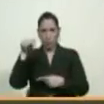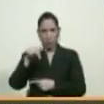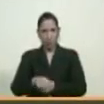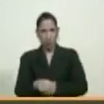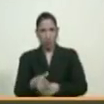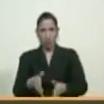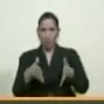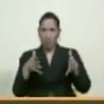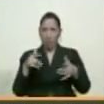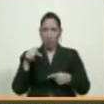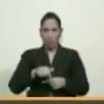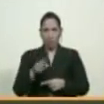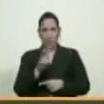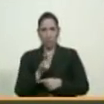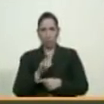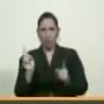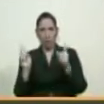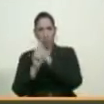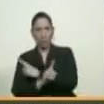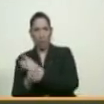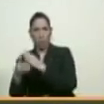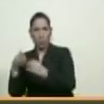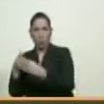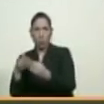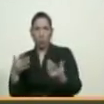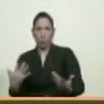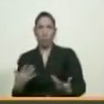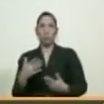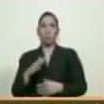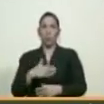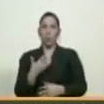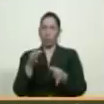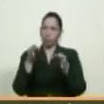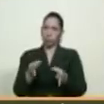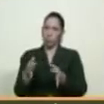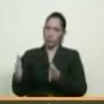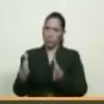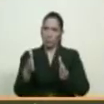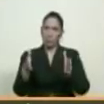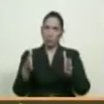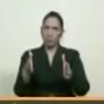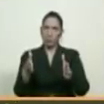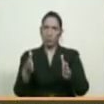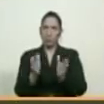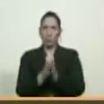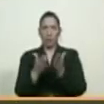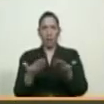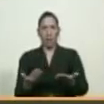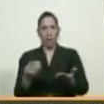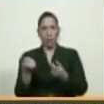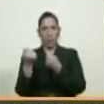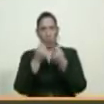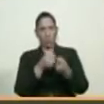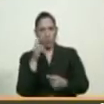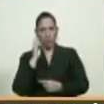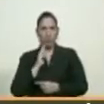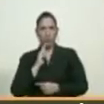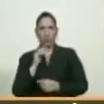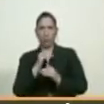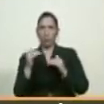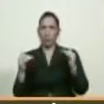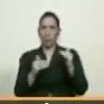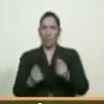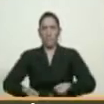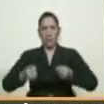ser convertidos en divisas y demos un impulso sólido a la agenda económica bolivariana bajo un esquema de